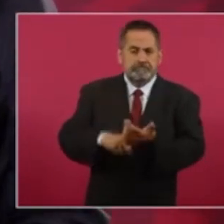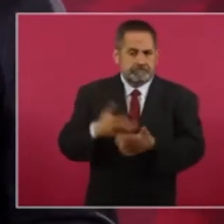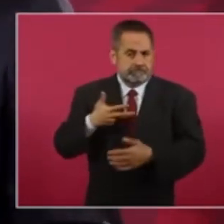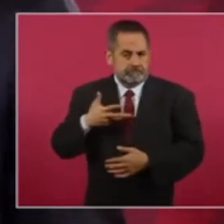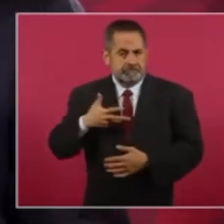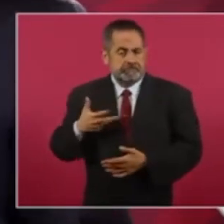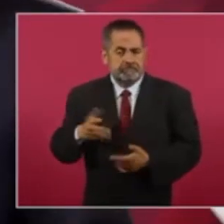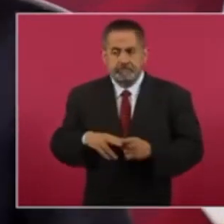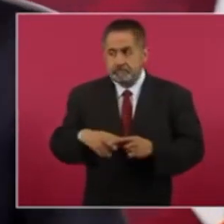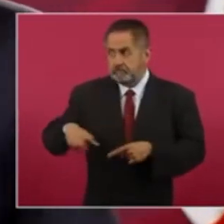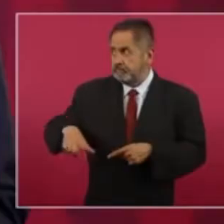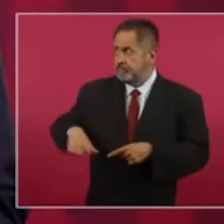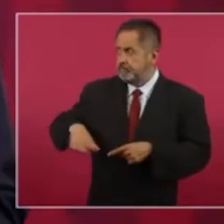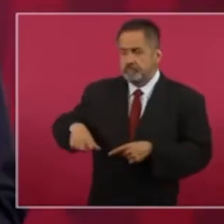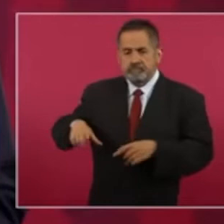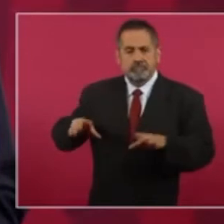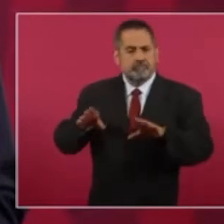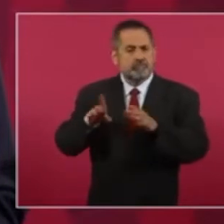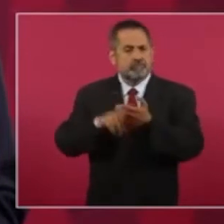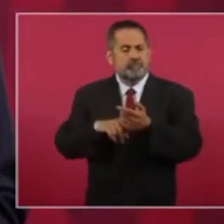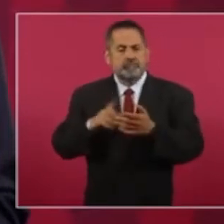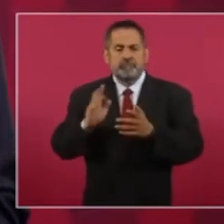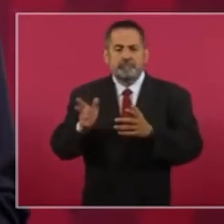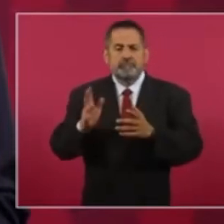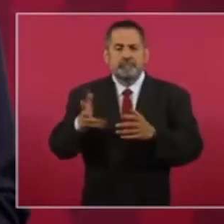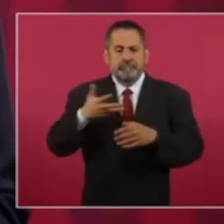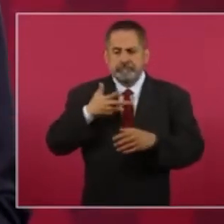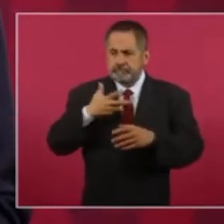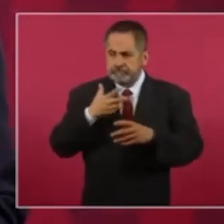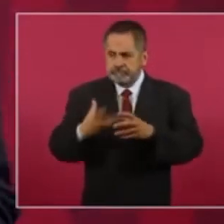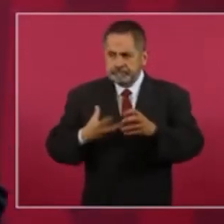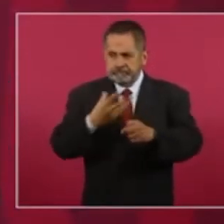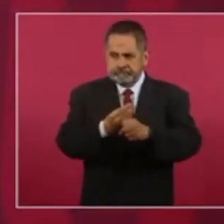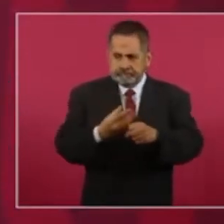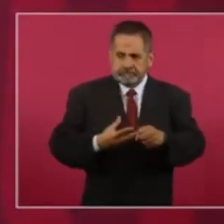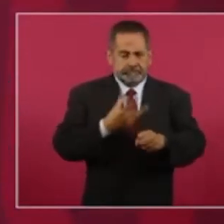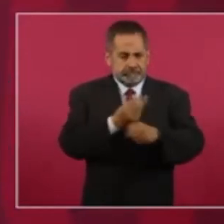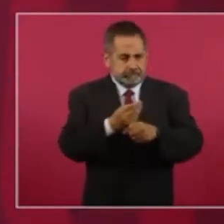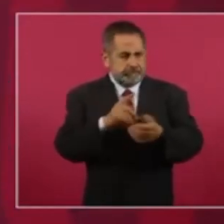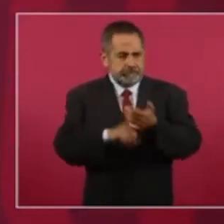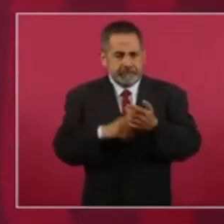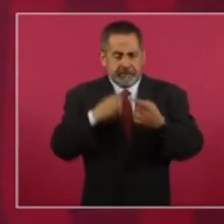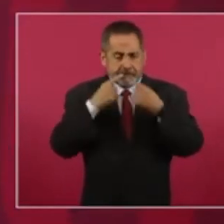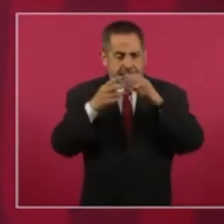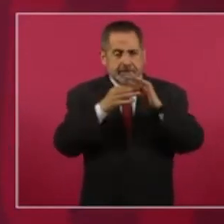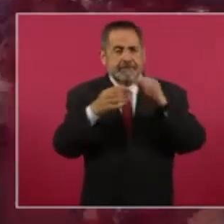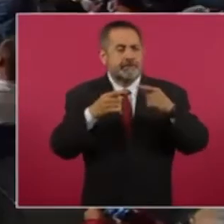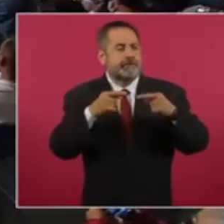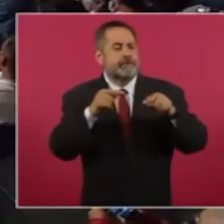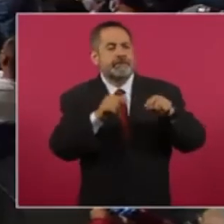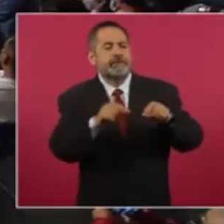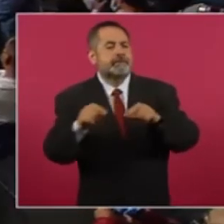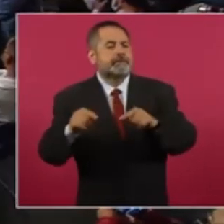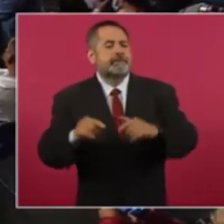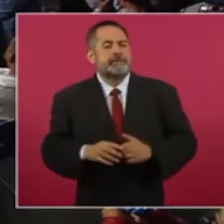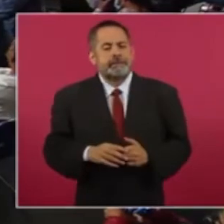estado va a llevar a cabo la reparación de puentes y